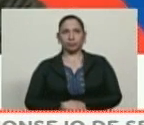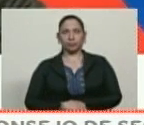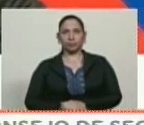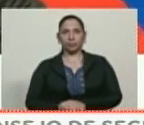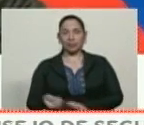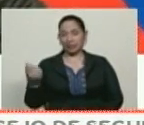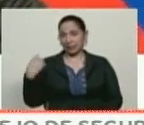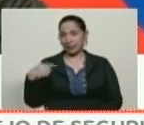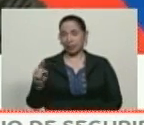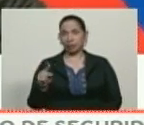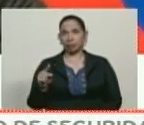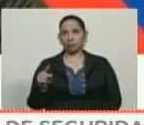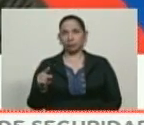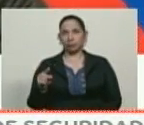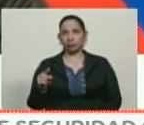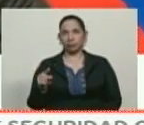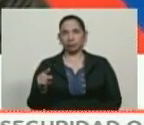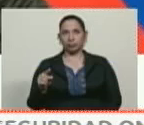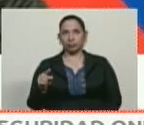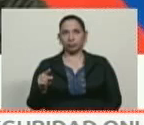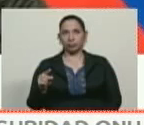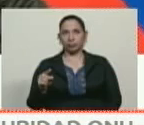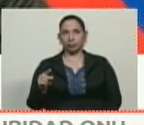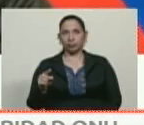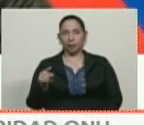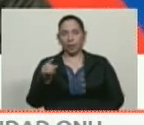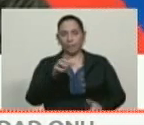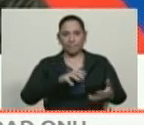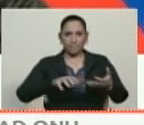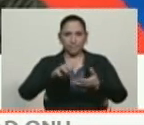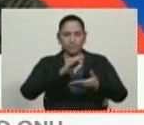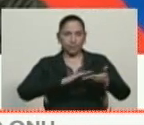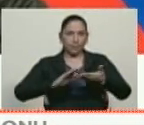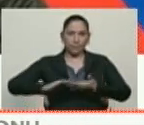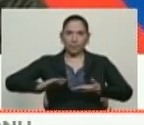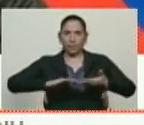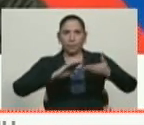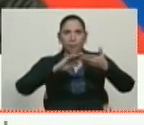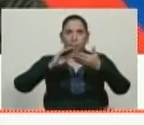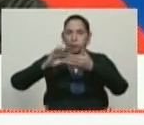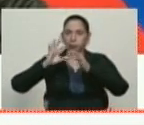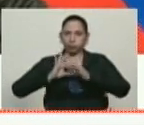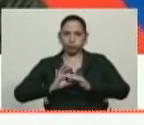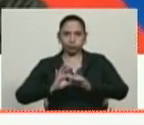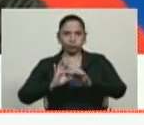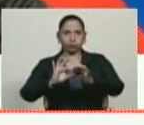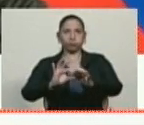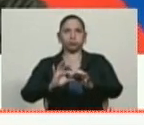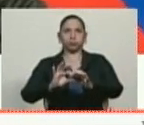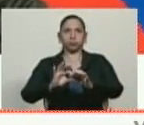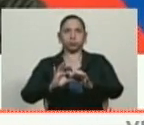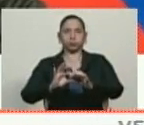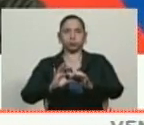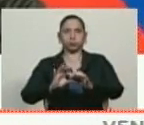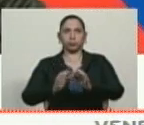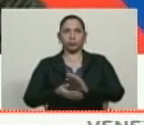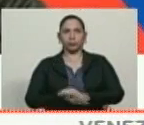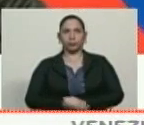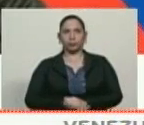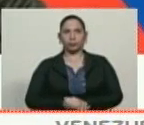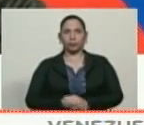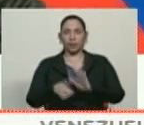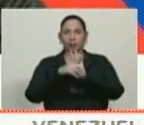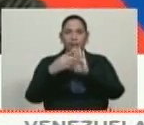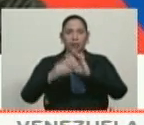que ser resueltos conforme con los procedimientos universalmente aceptados del